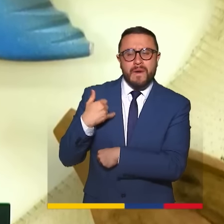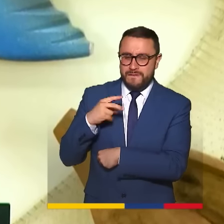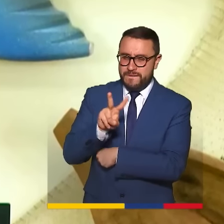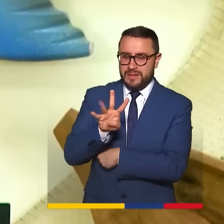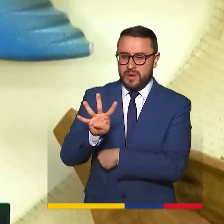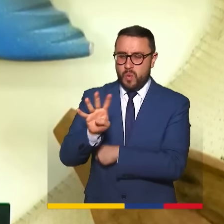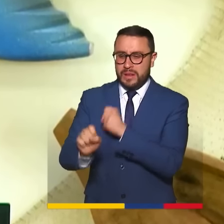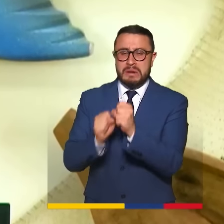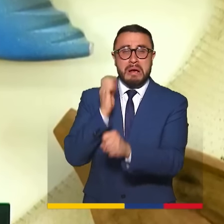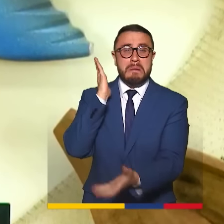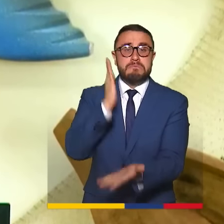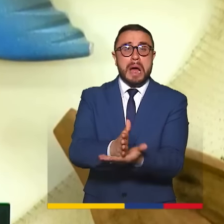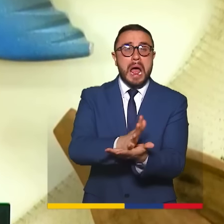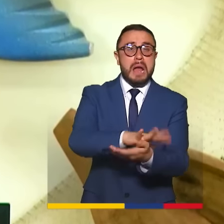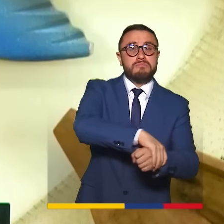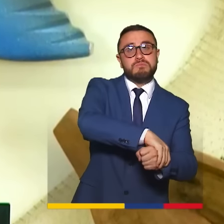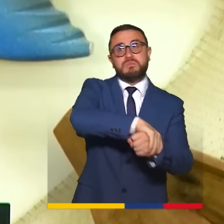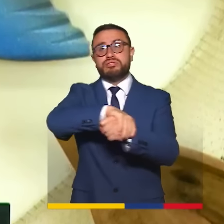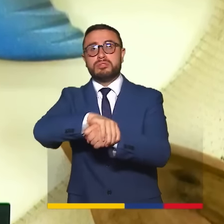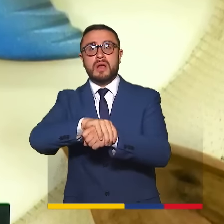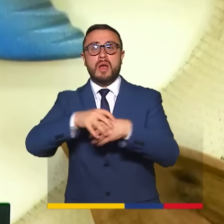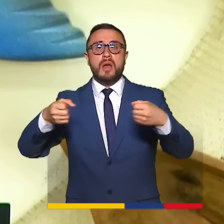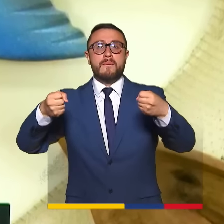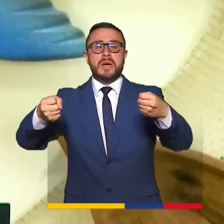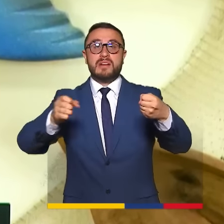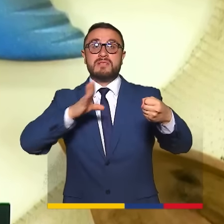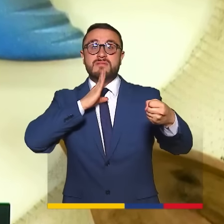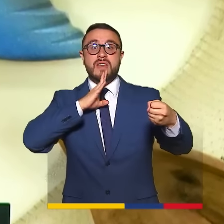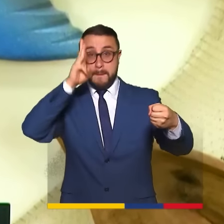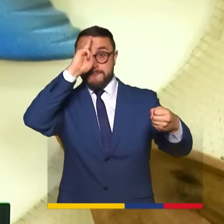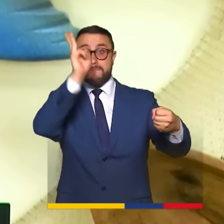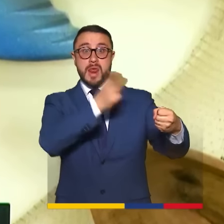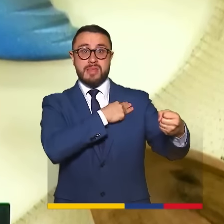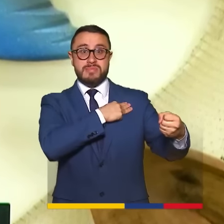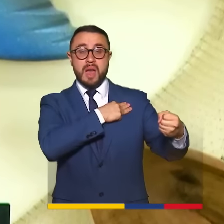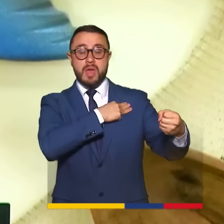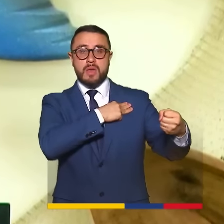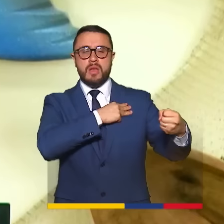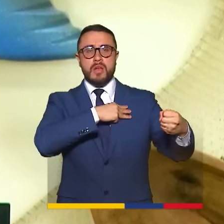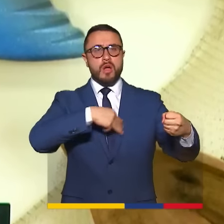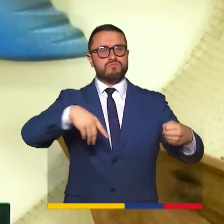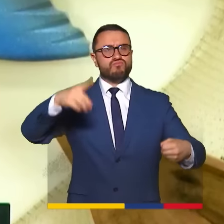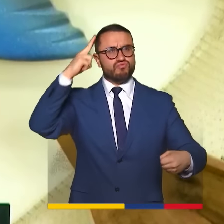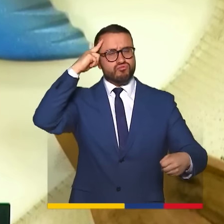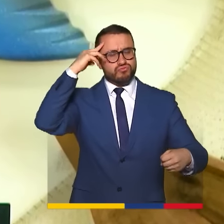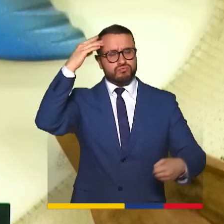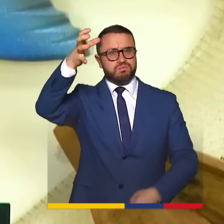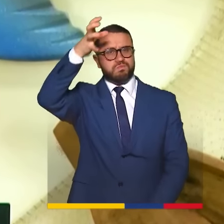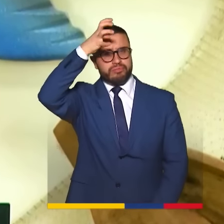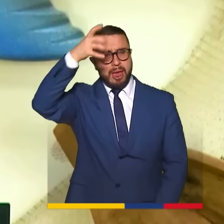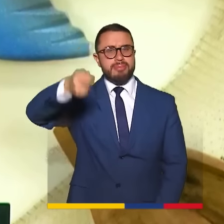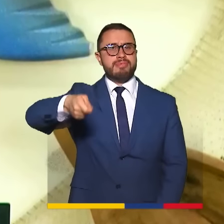llevado a la prisión por militares que no sabían del derecho,